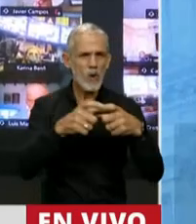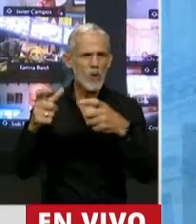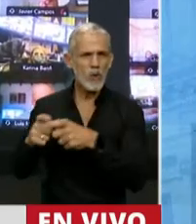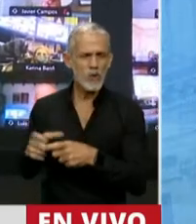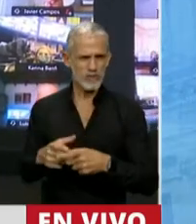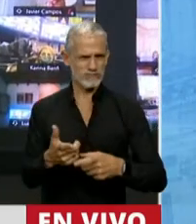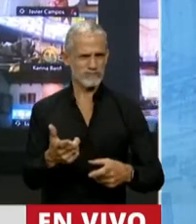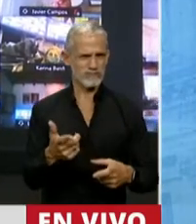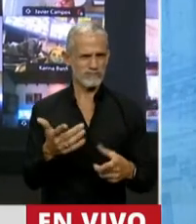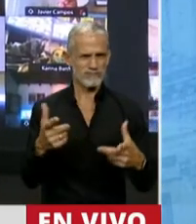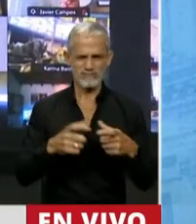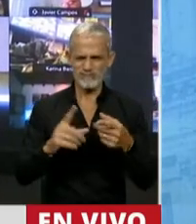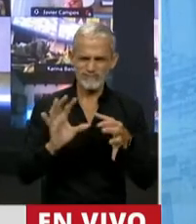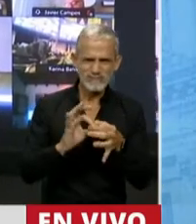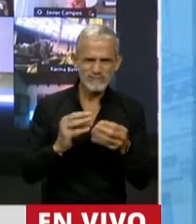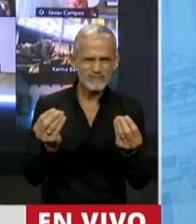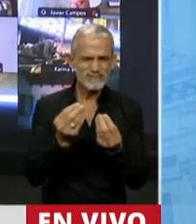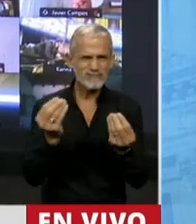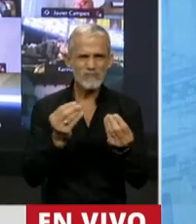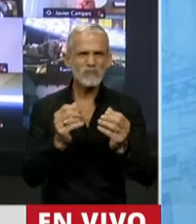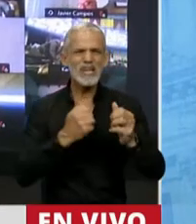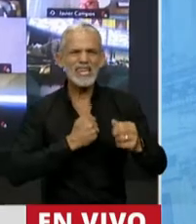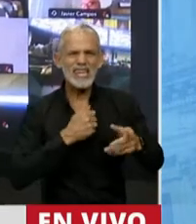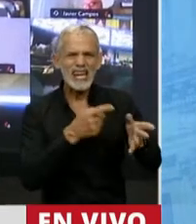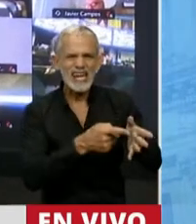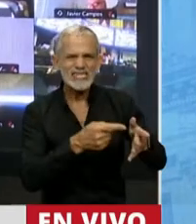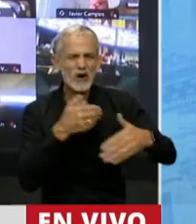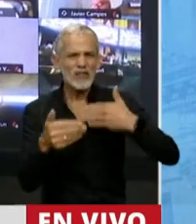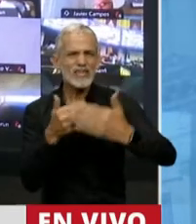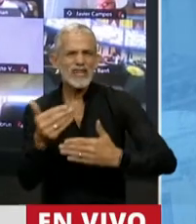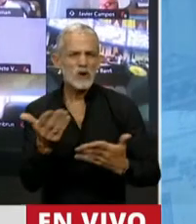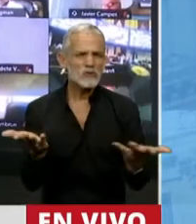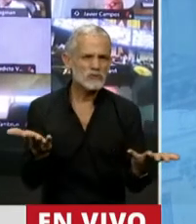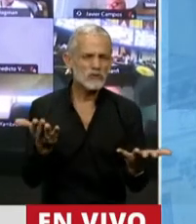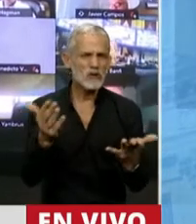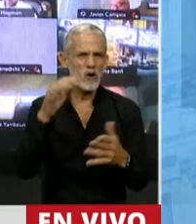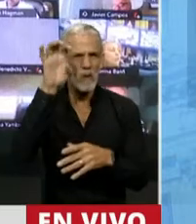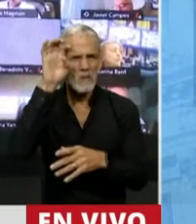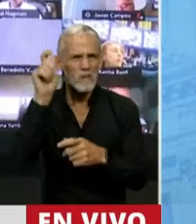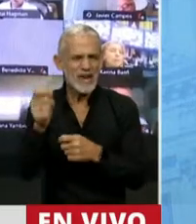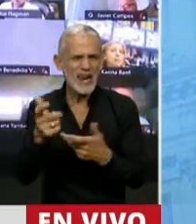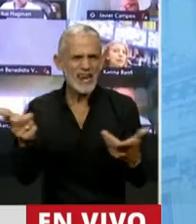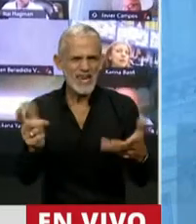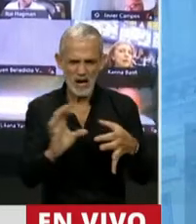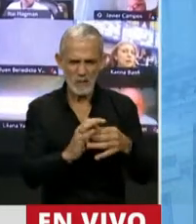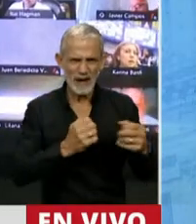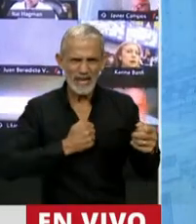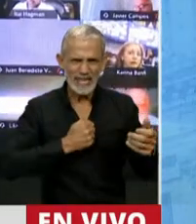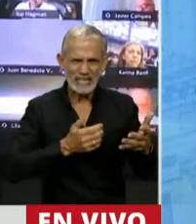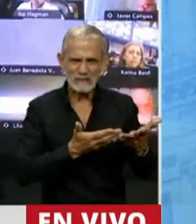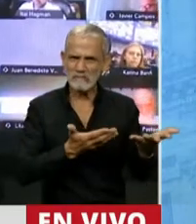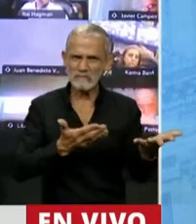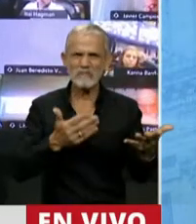se preguntará qué relación puede llegar a tener la iglesia con el desarrollo sustentable de la minería pero